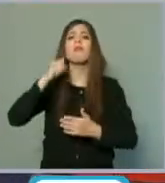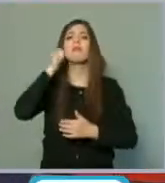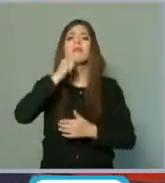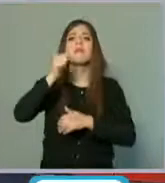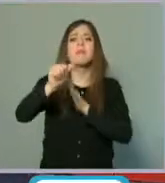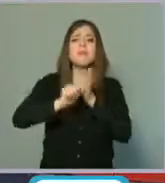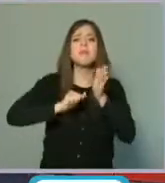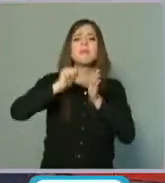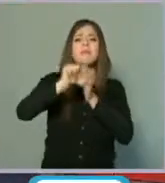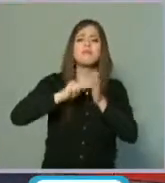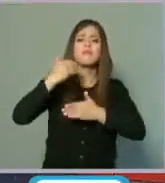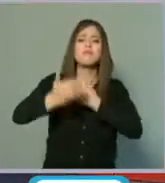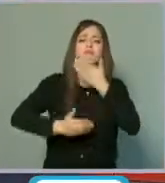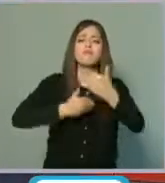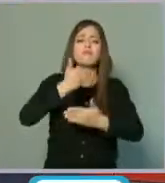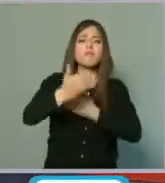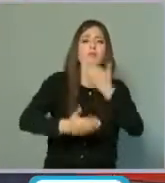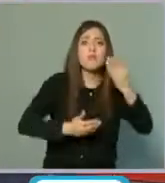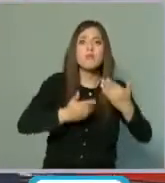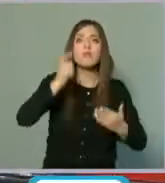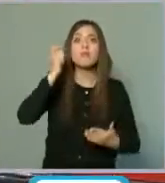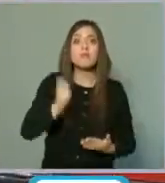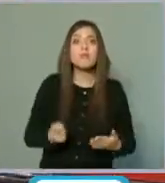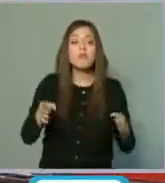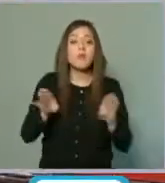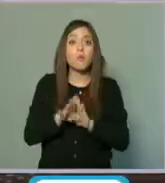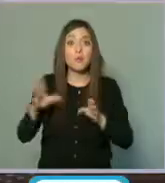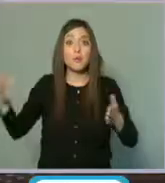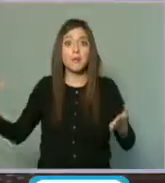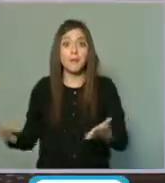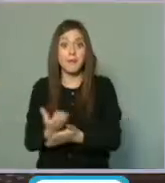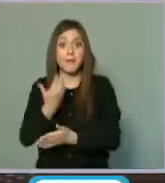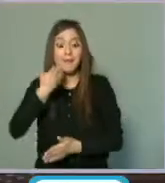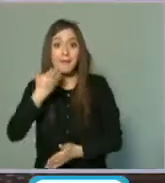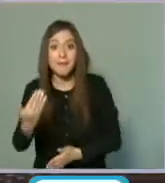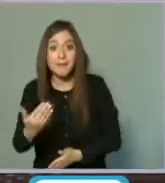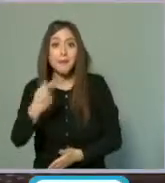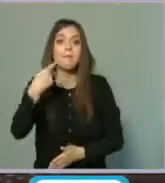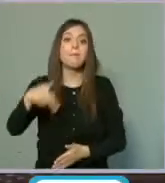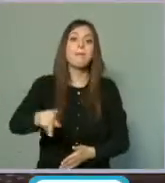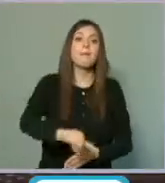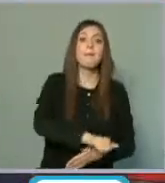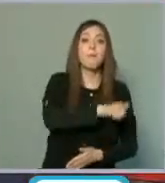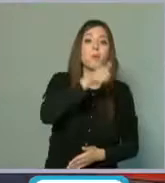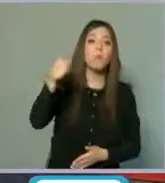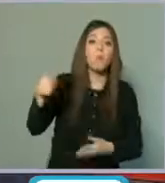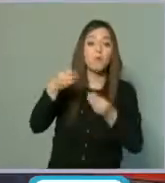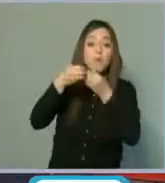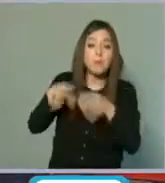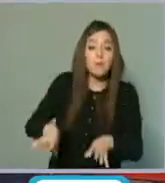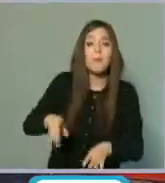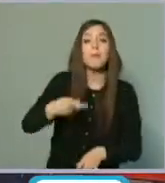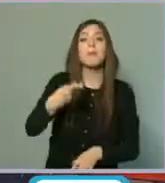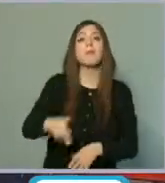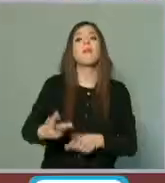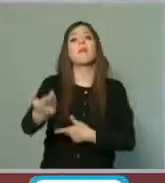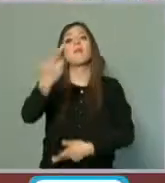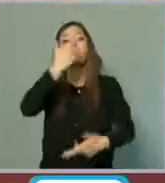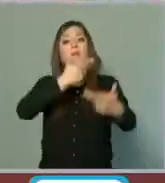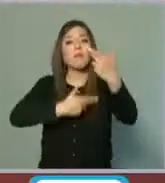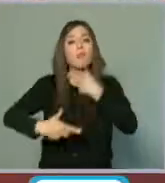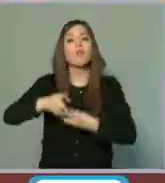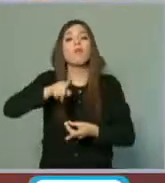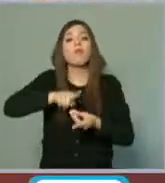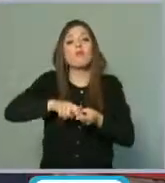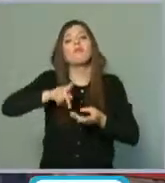los meses y del tiempo que se ganan cosas y al final se pierden otras tantas y regresamos a donde empezamos y